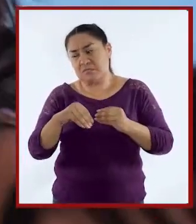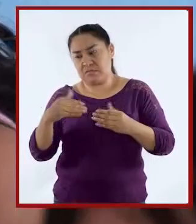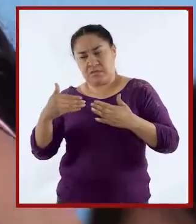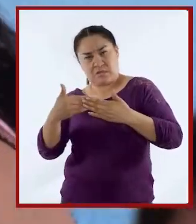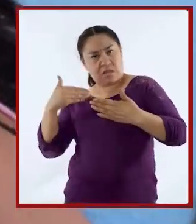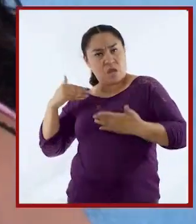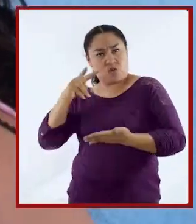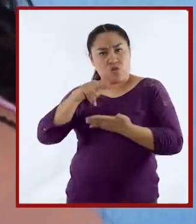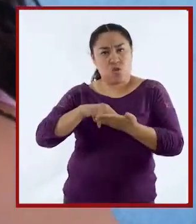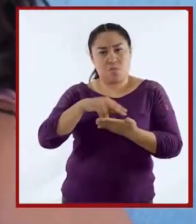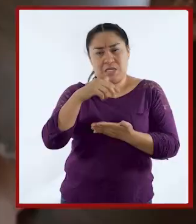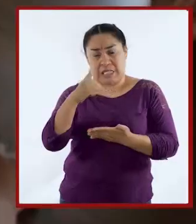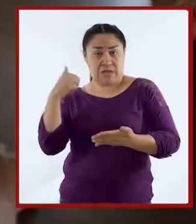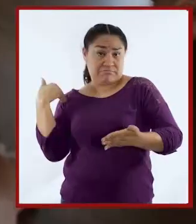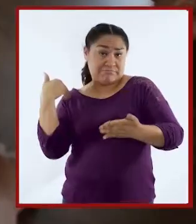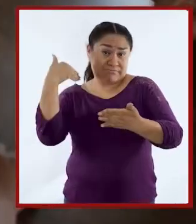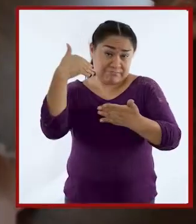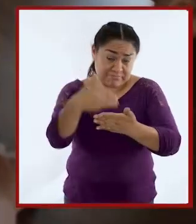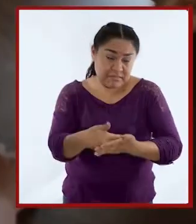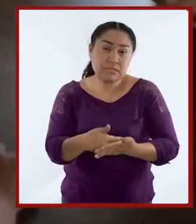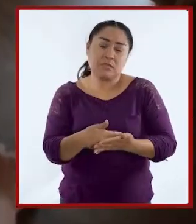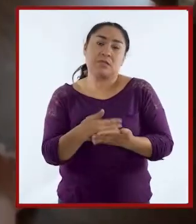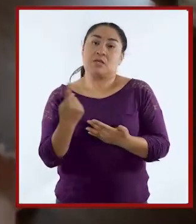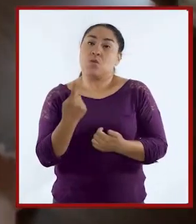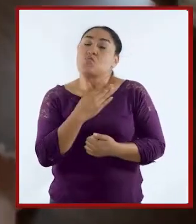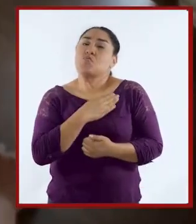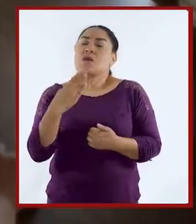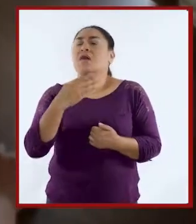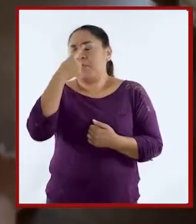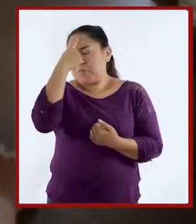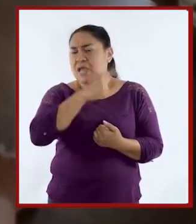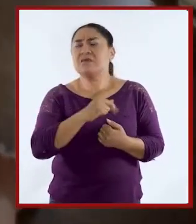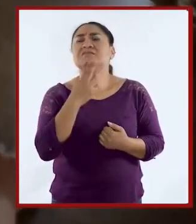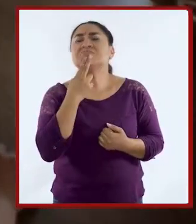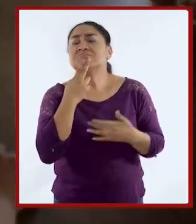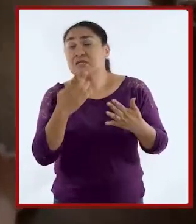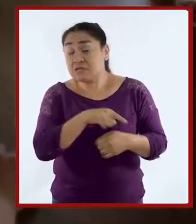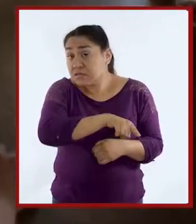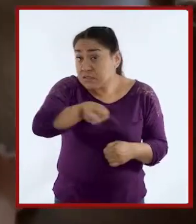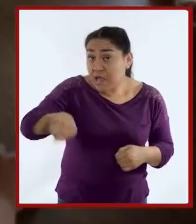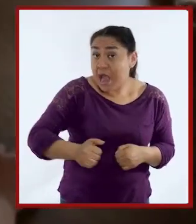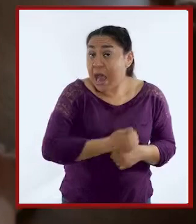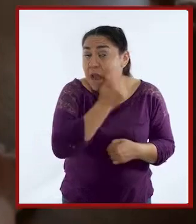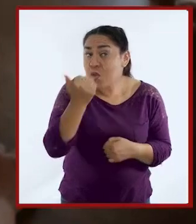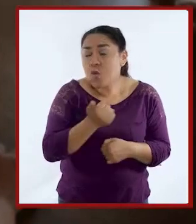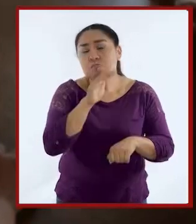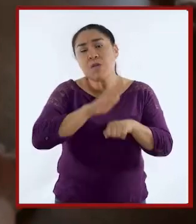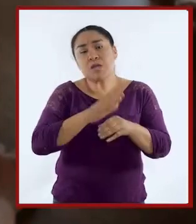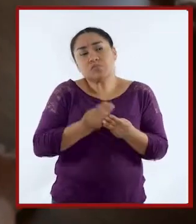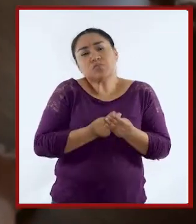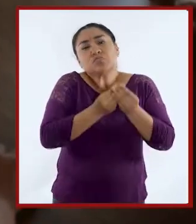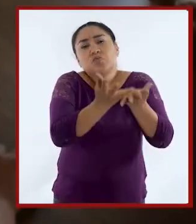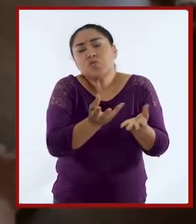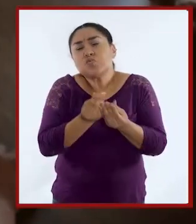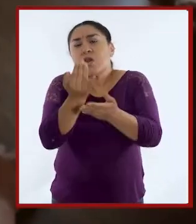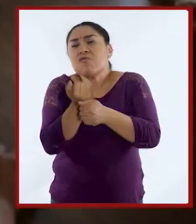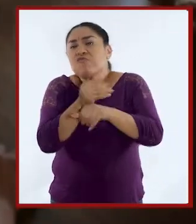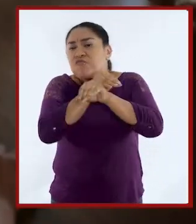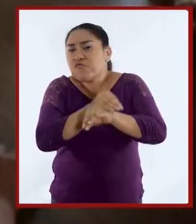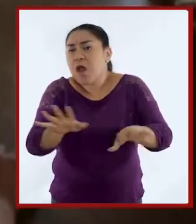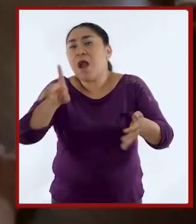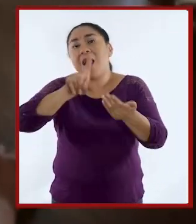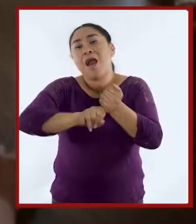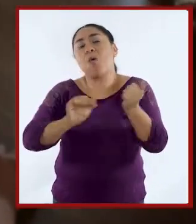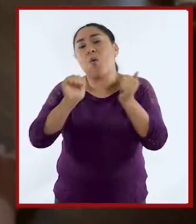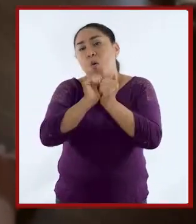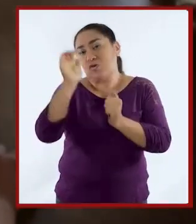de 2006 para acá tiene la virtud de que se busca que el alumno tenga una información científica.